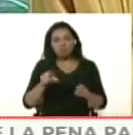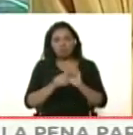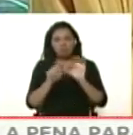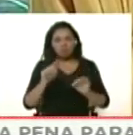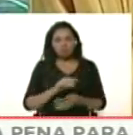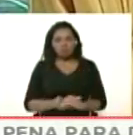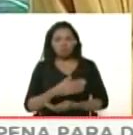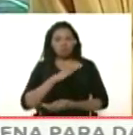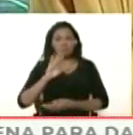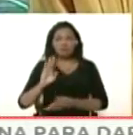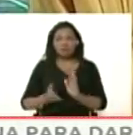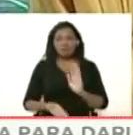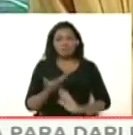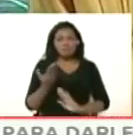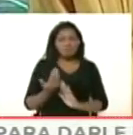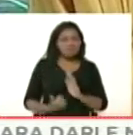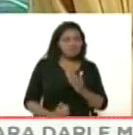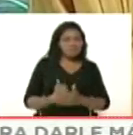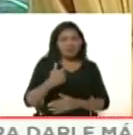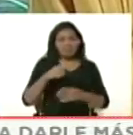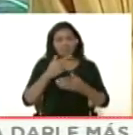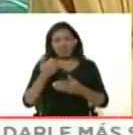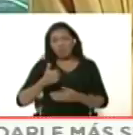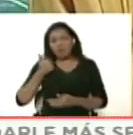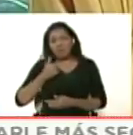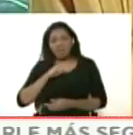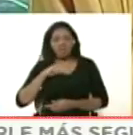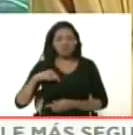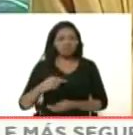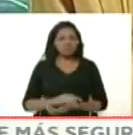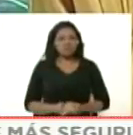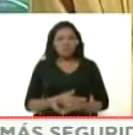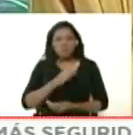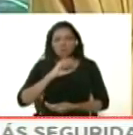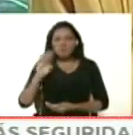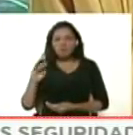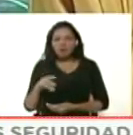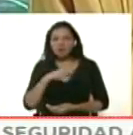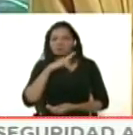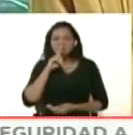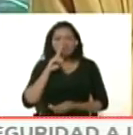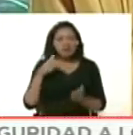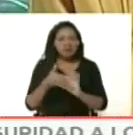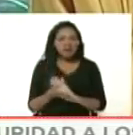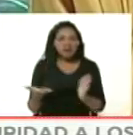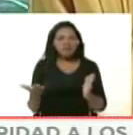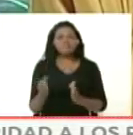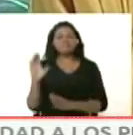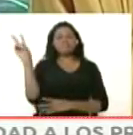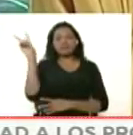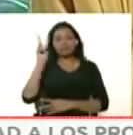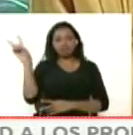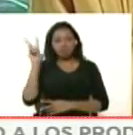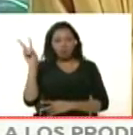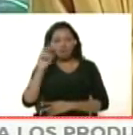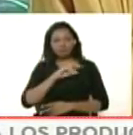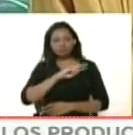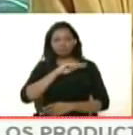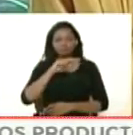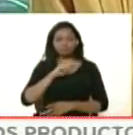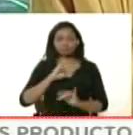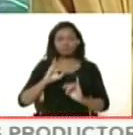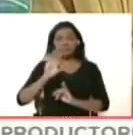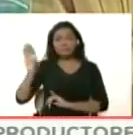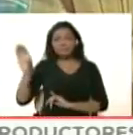hay un país que es más importante que cualquiera de nosotros, y ese país se llama Venezuela. Y a ese país debemos